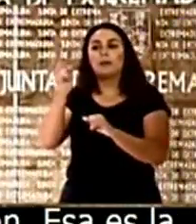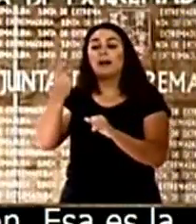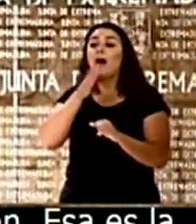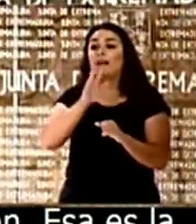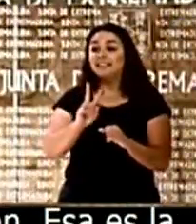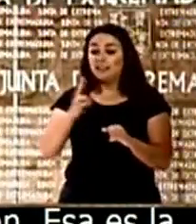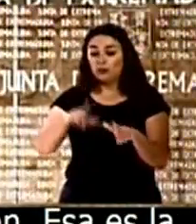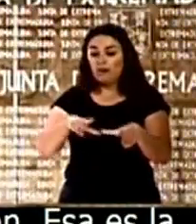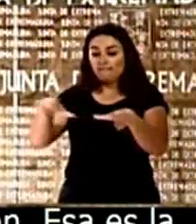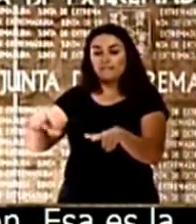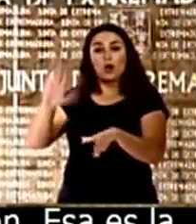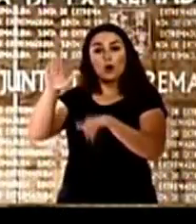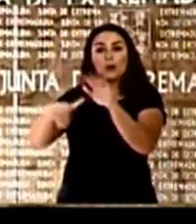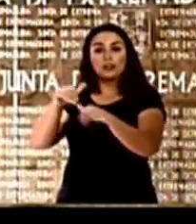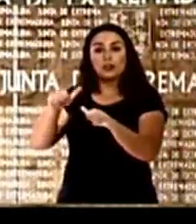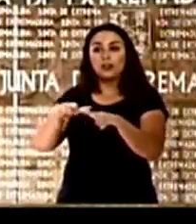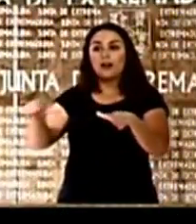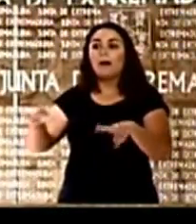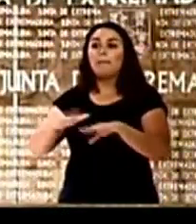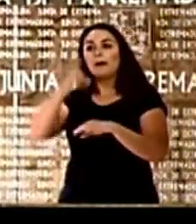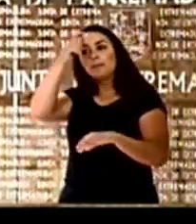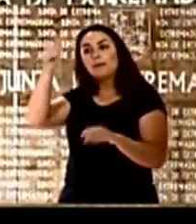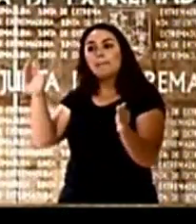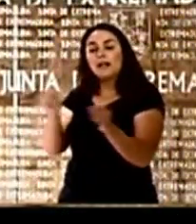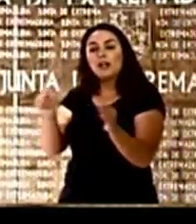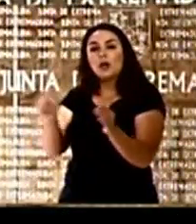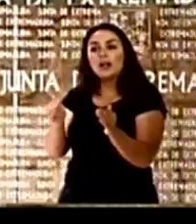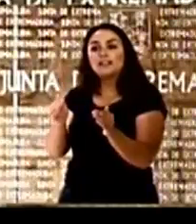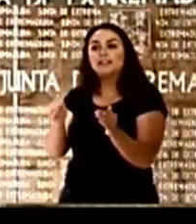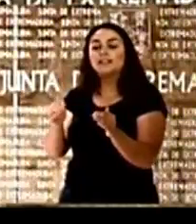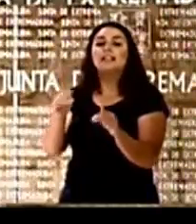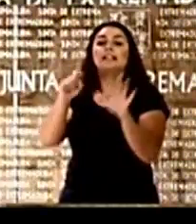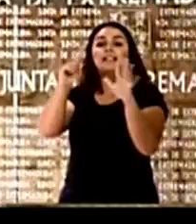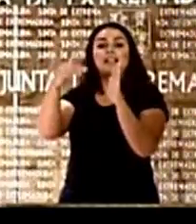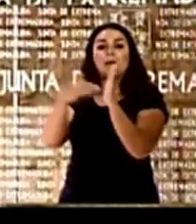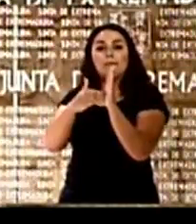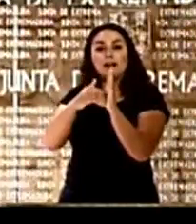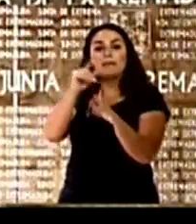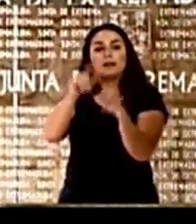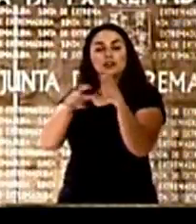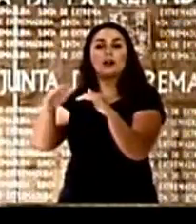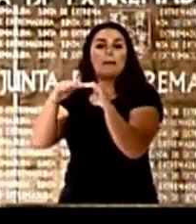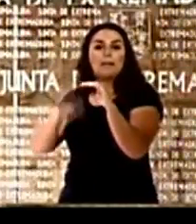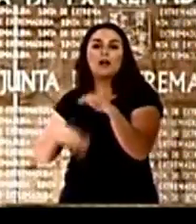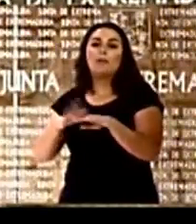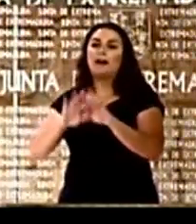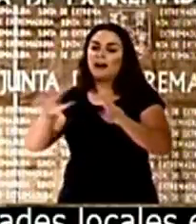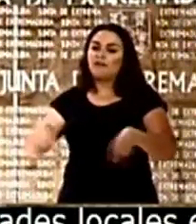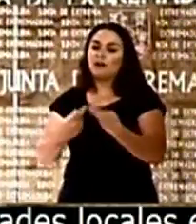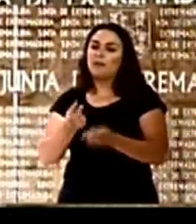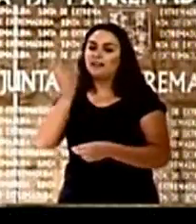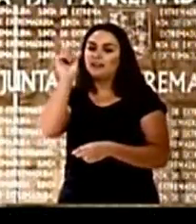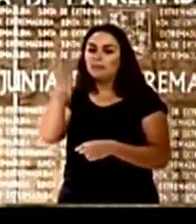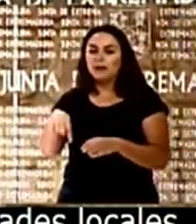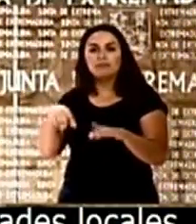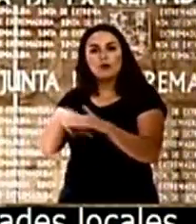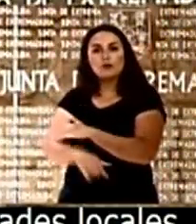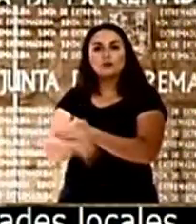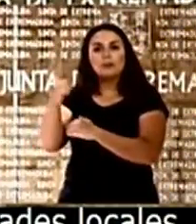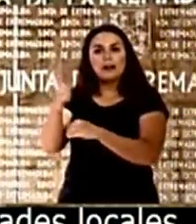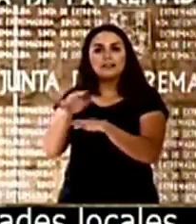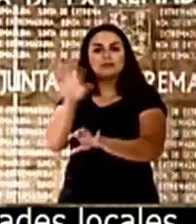segunda va destinada a los municipios y entidades locales menores de menos de 6.000 habitantes para también reforma, ampliación y equipamiento